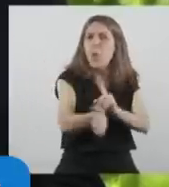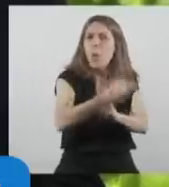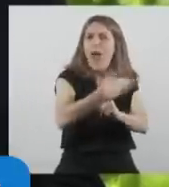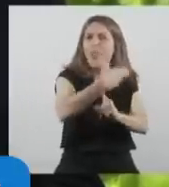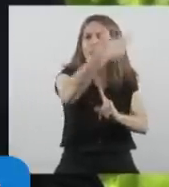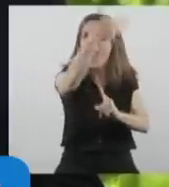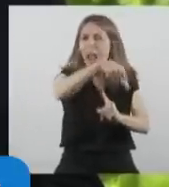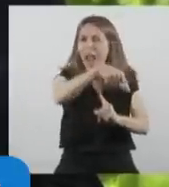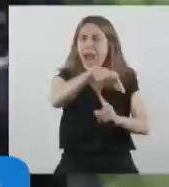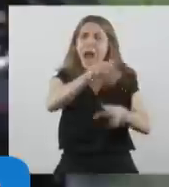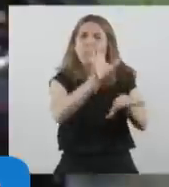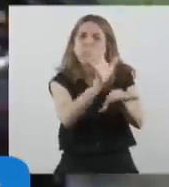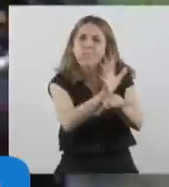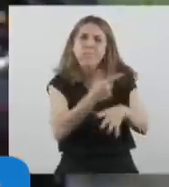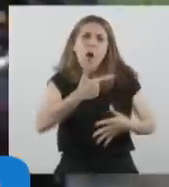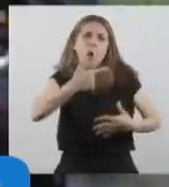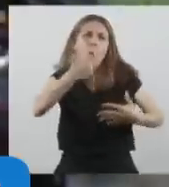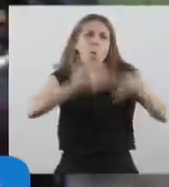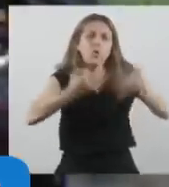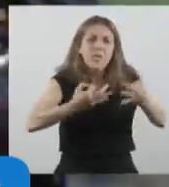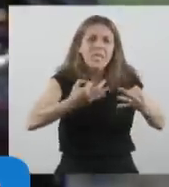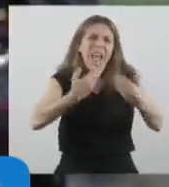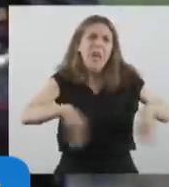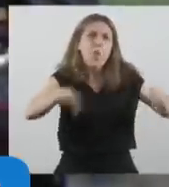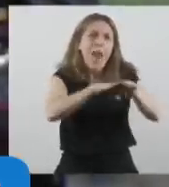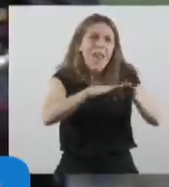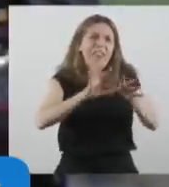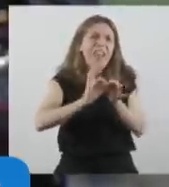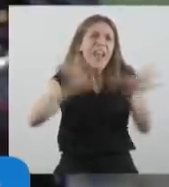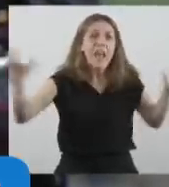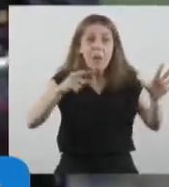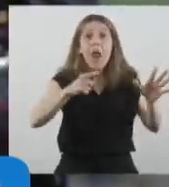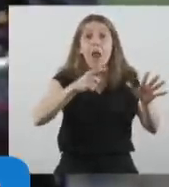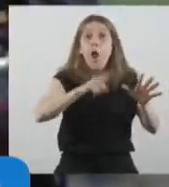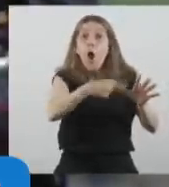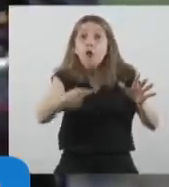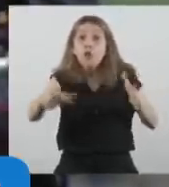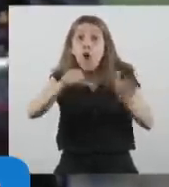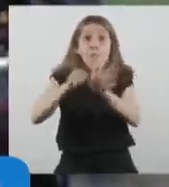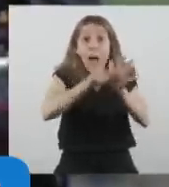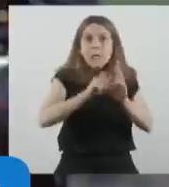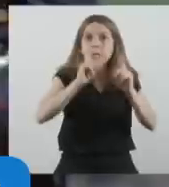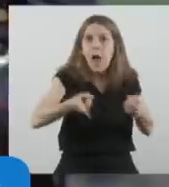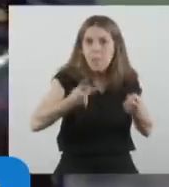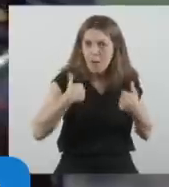bandera de la justicia la bandera de la igualdad y se animaron contra